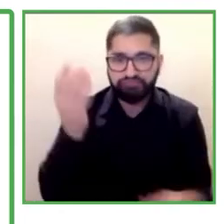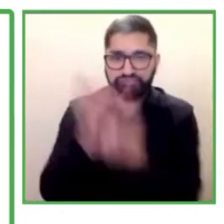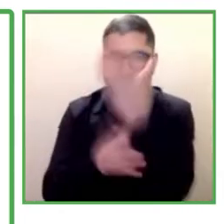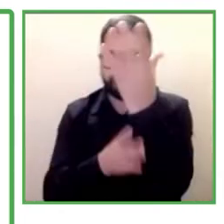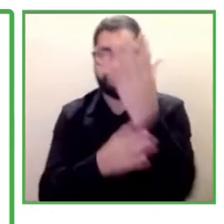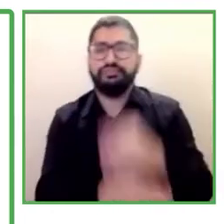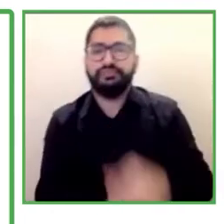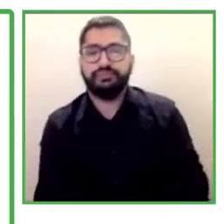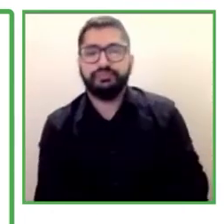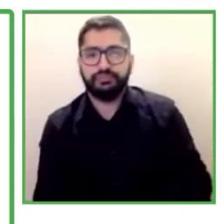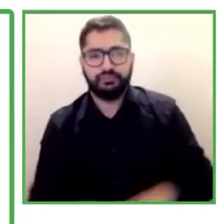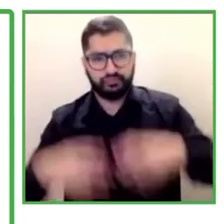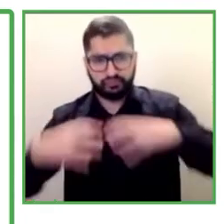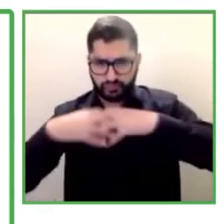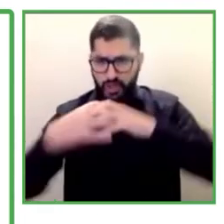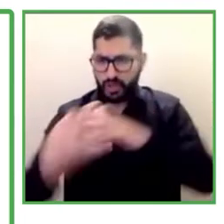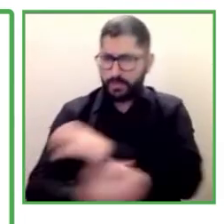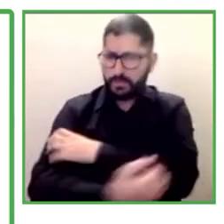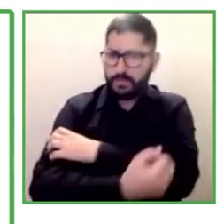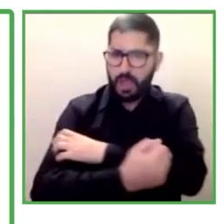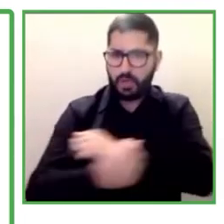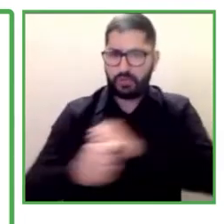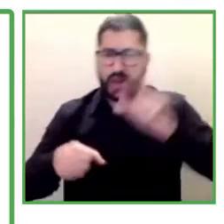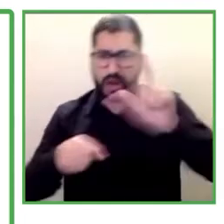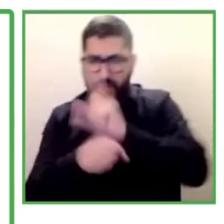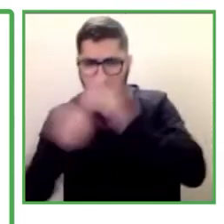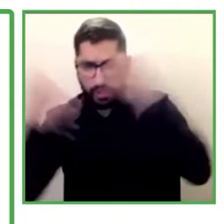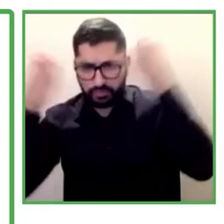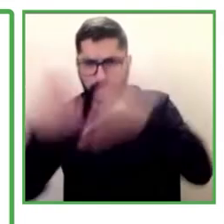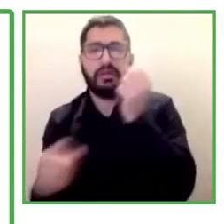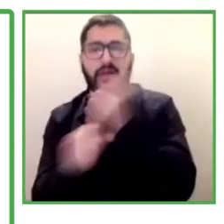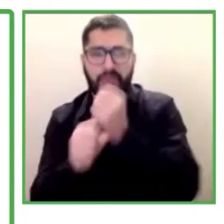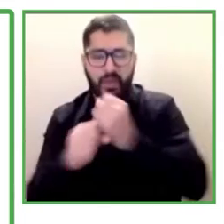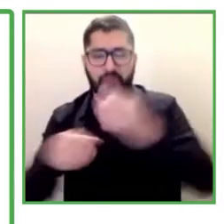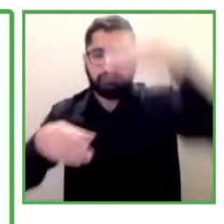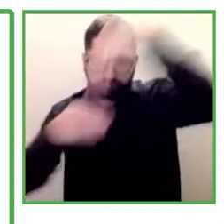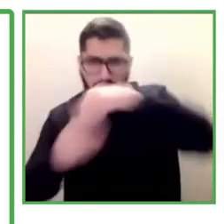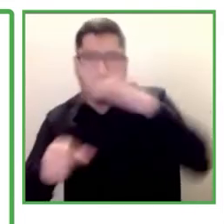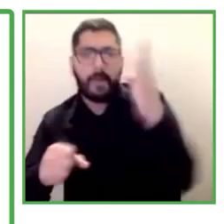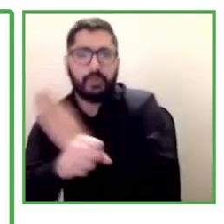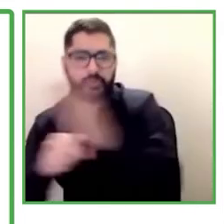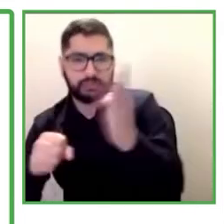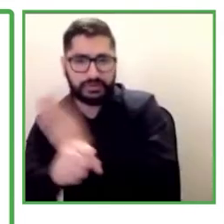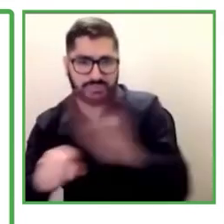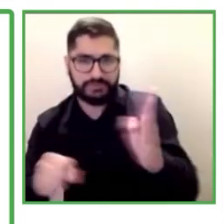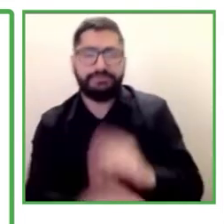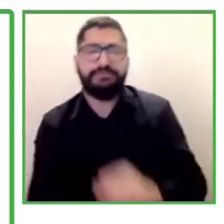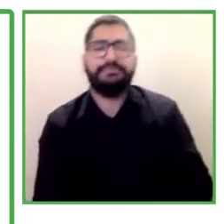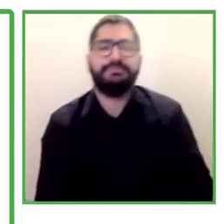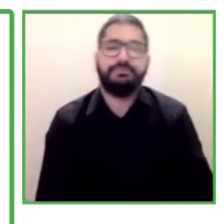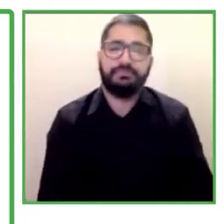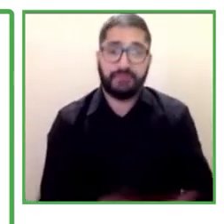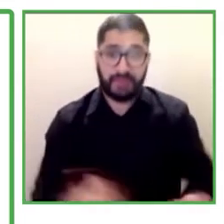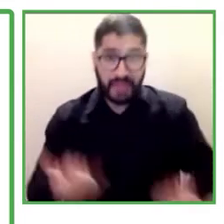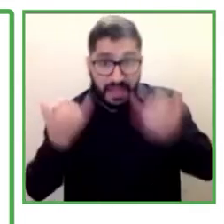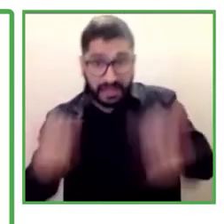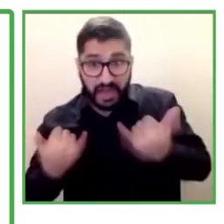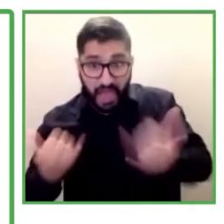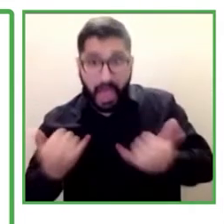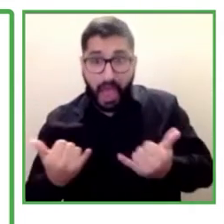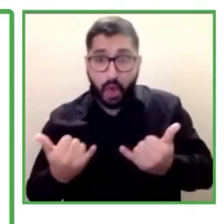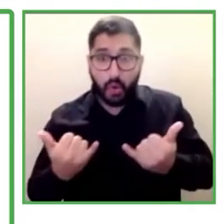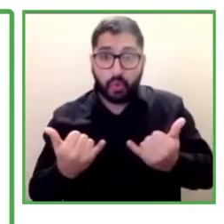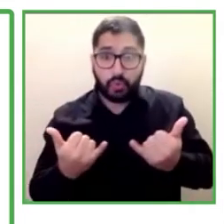en la empresa, en las organizaciones. Y también estamos implementando un estudio sobre la evaluación del impacto